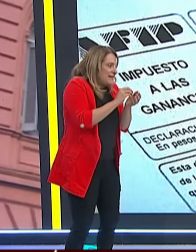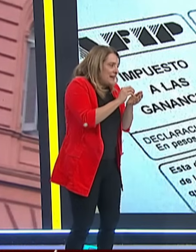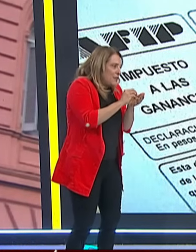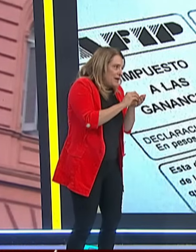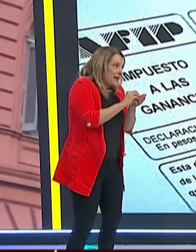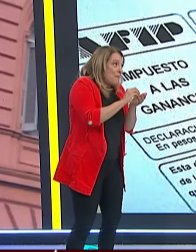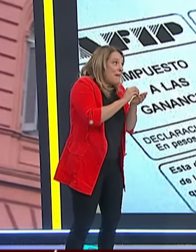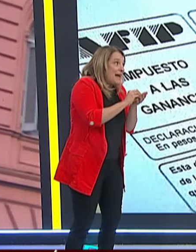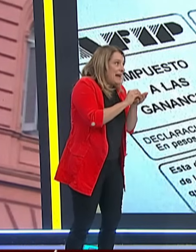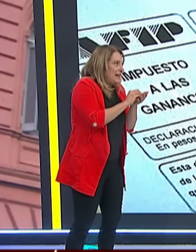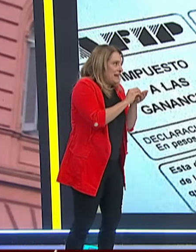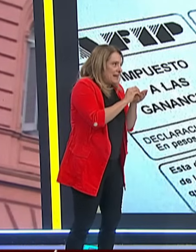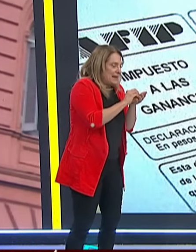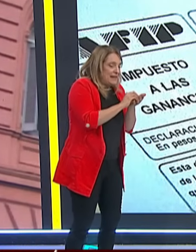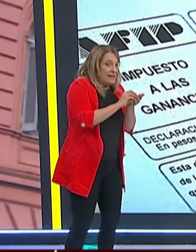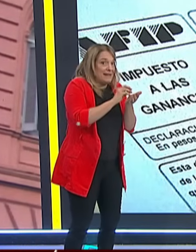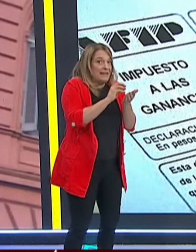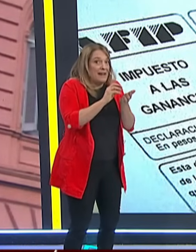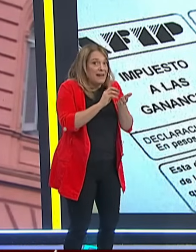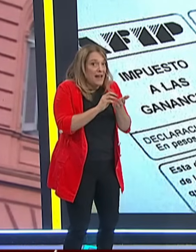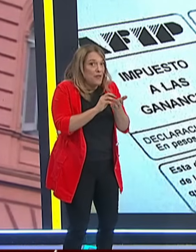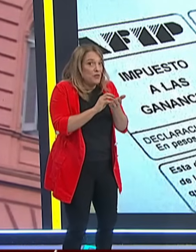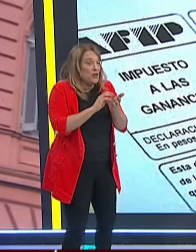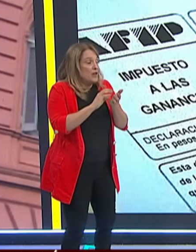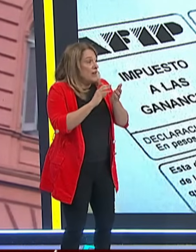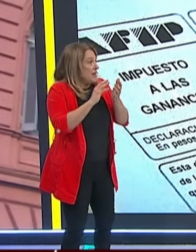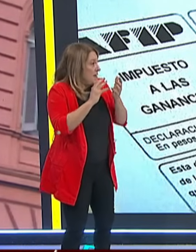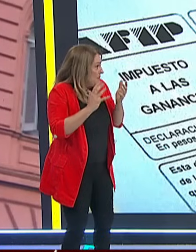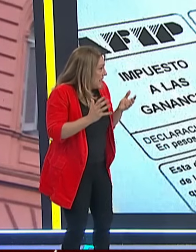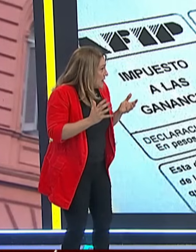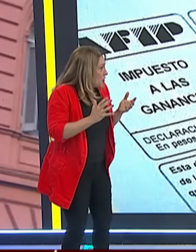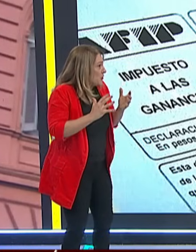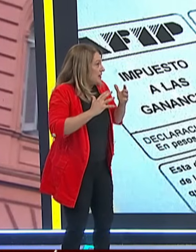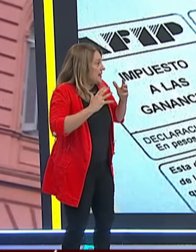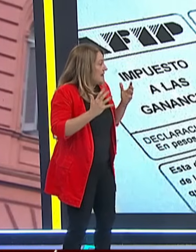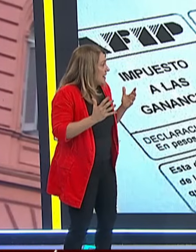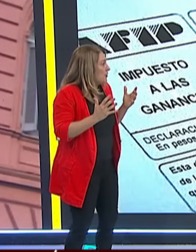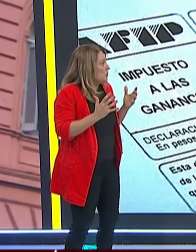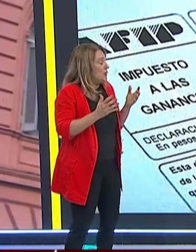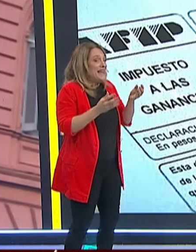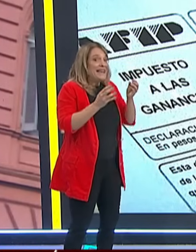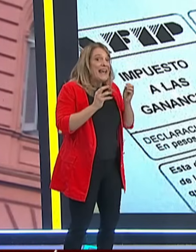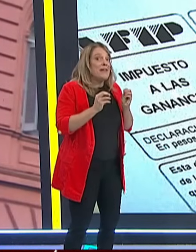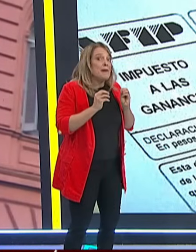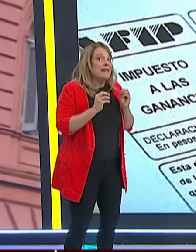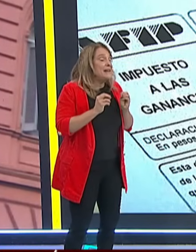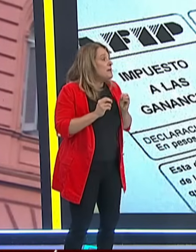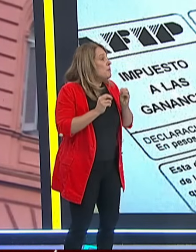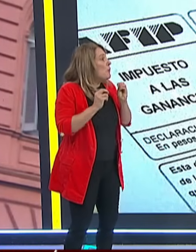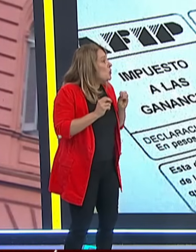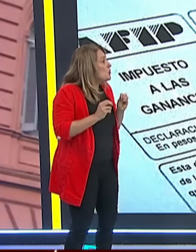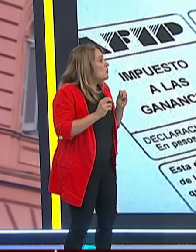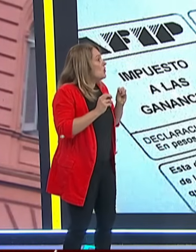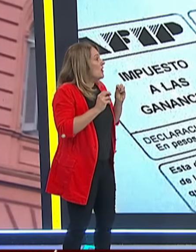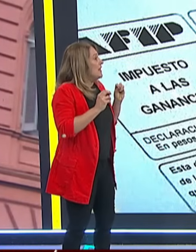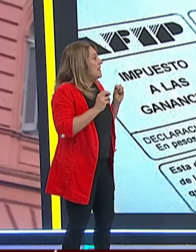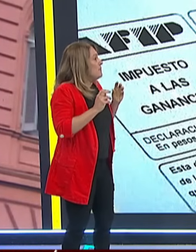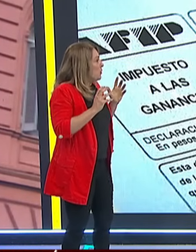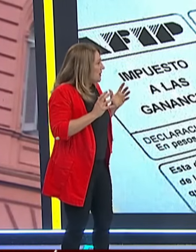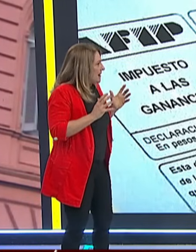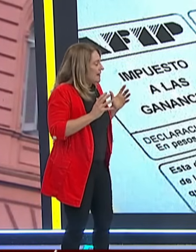hablando del sector que más gana en la Argentina, salariados en blanco, registrados, que además tienen